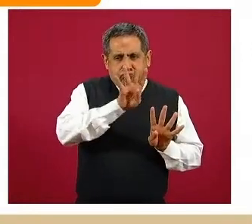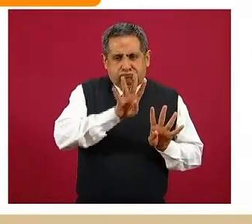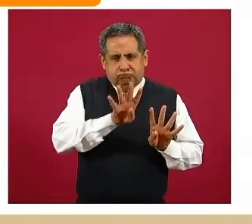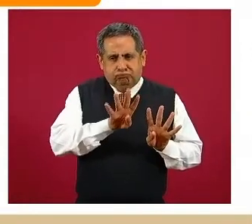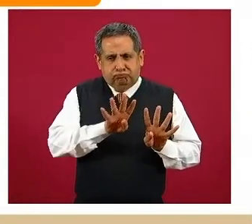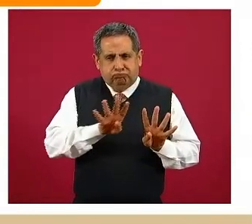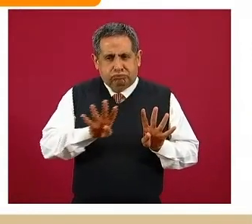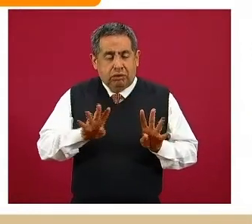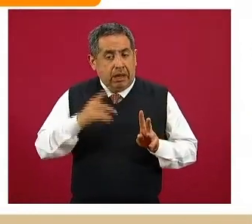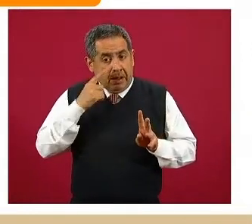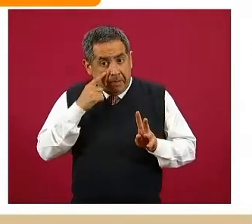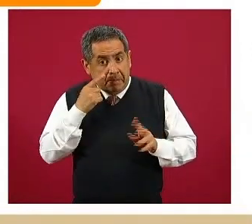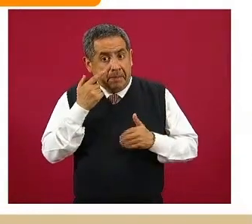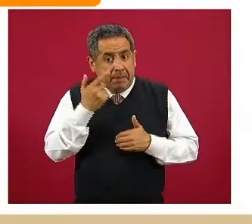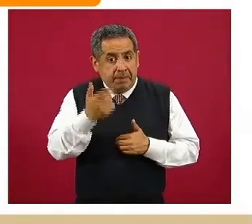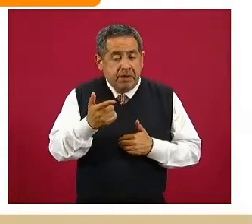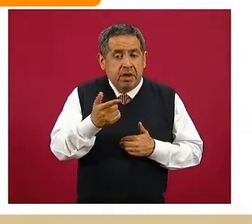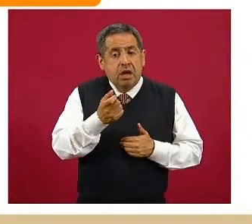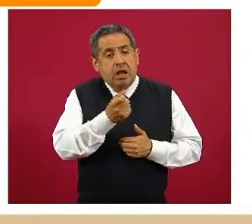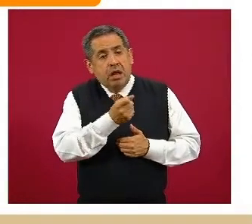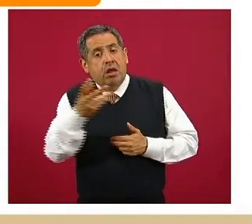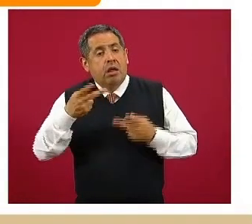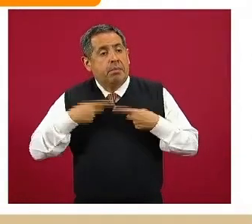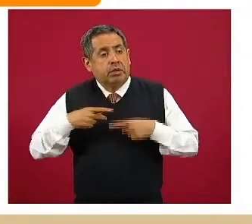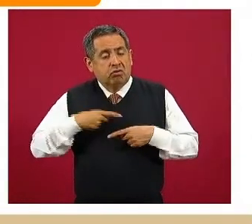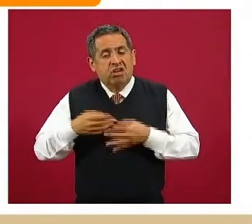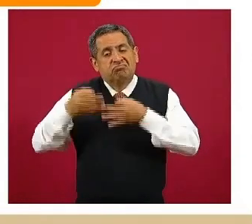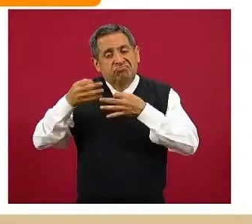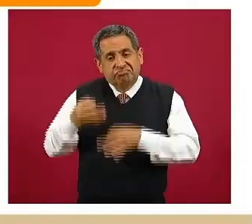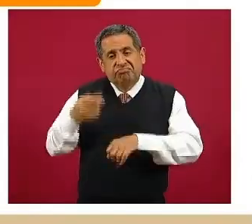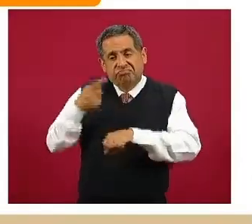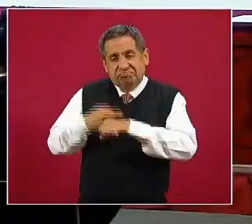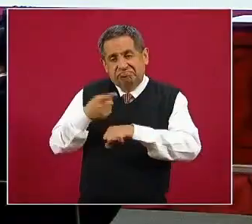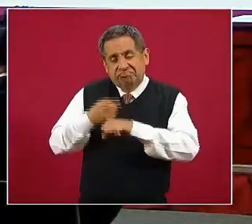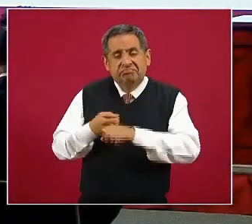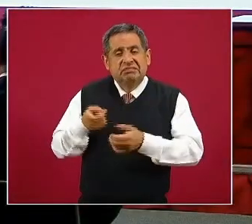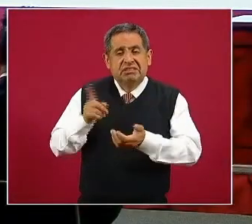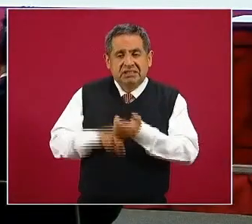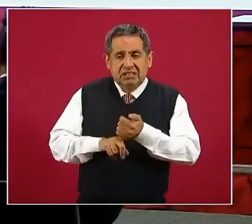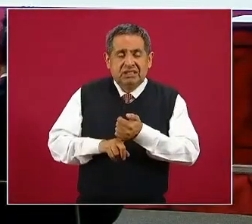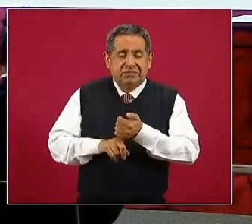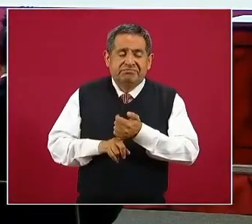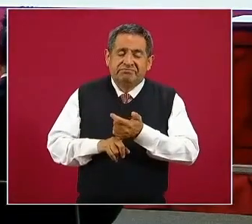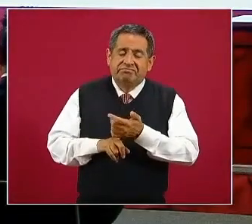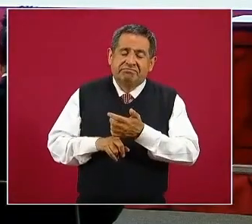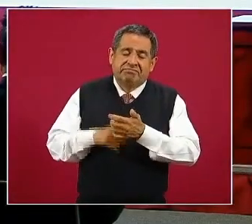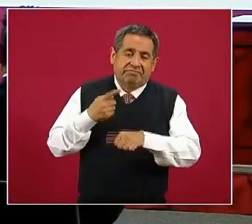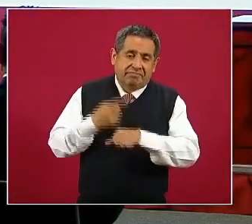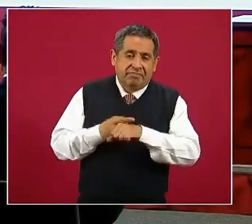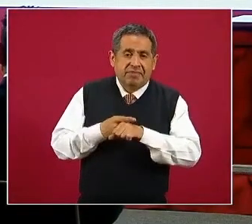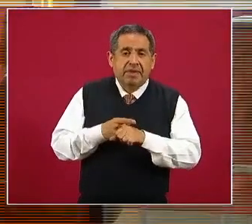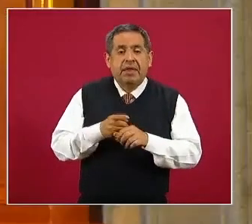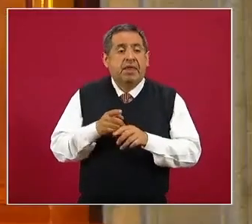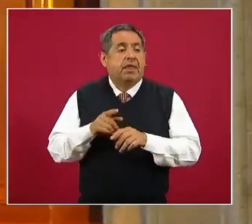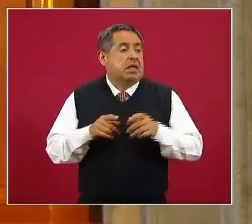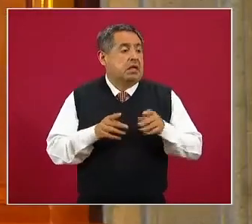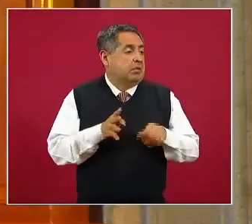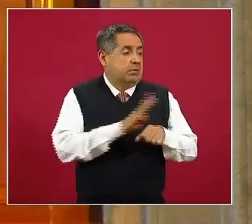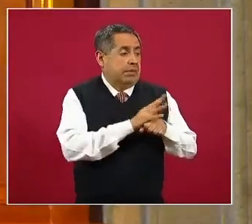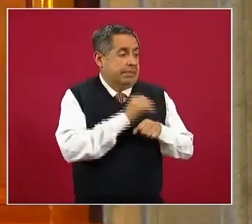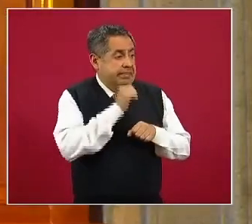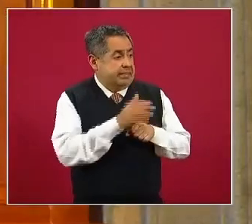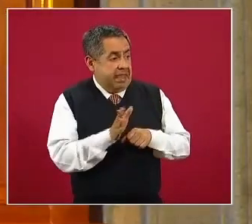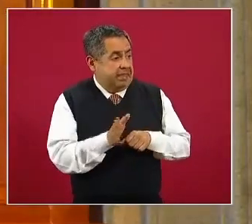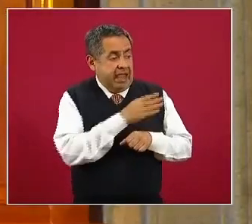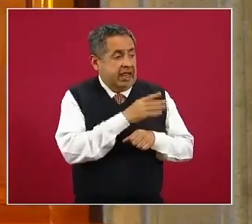identificar entre las personas que fueron confirmadas, es decir, que tuvieron un resultado positivo, y las que fueron descartadas, que tuvieron